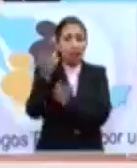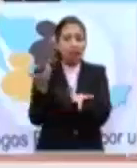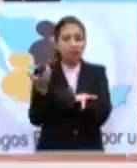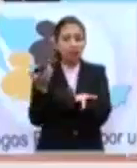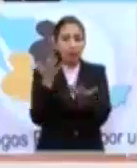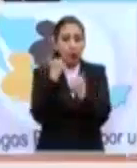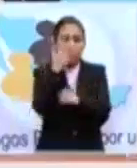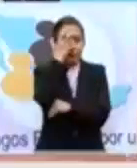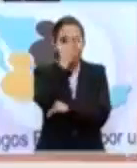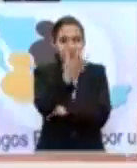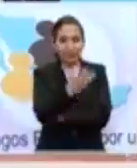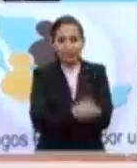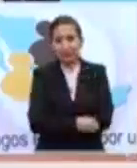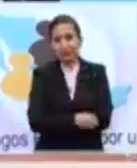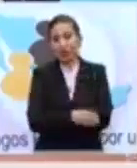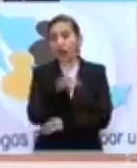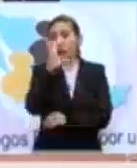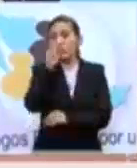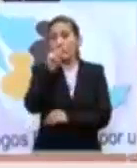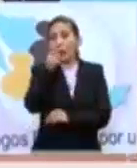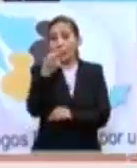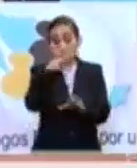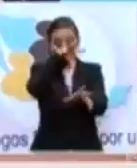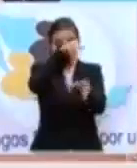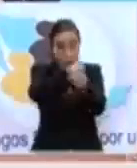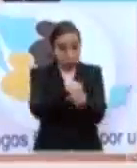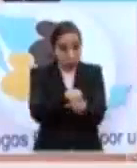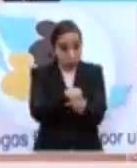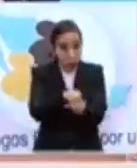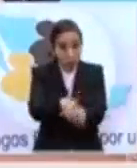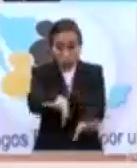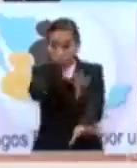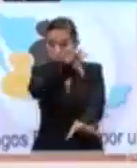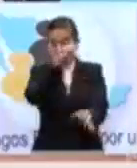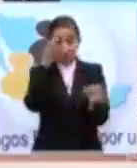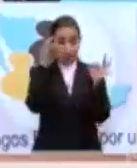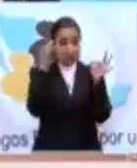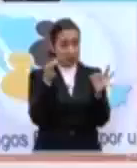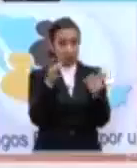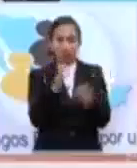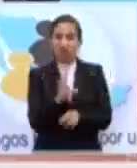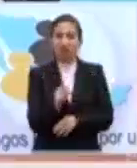no es seria, no es completa, no es integral.